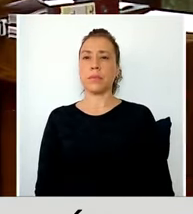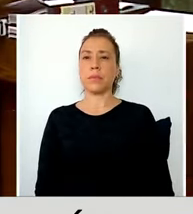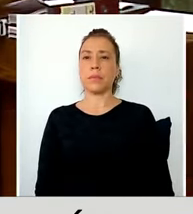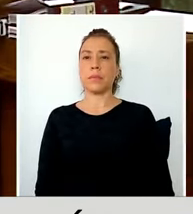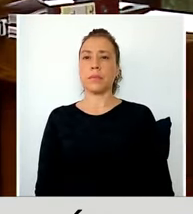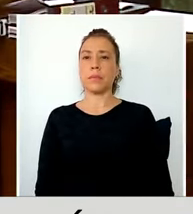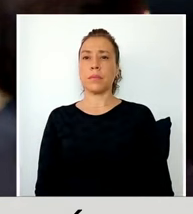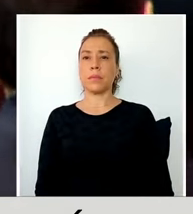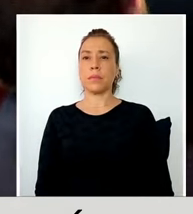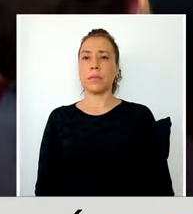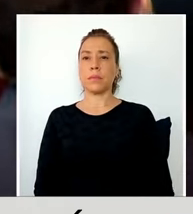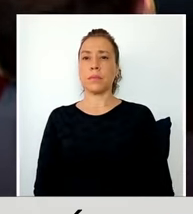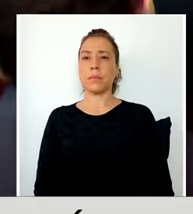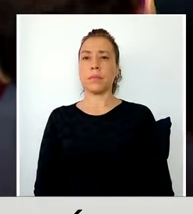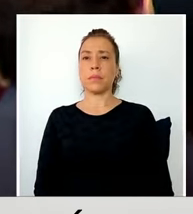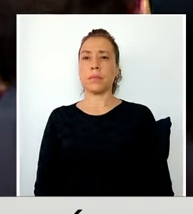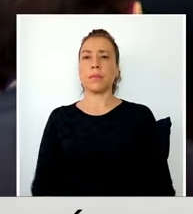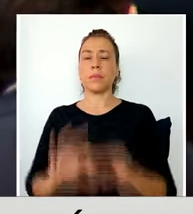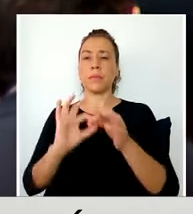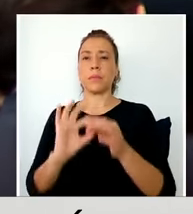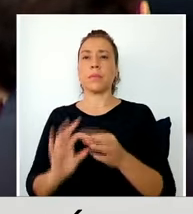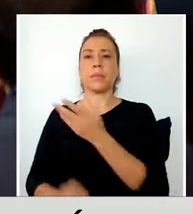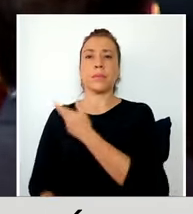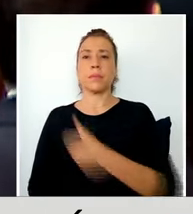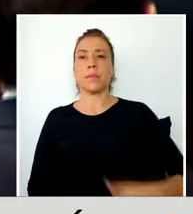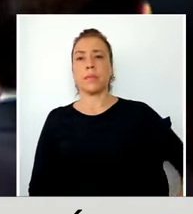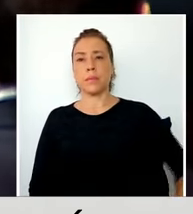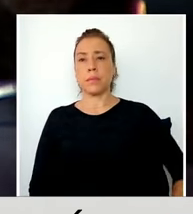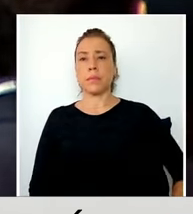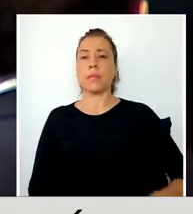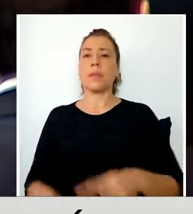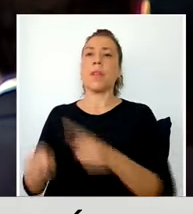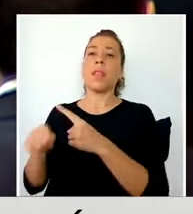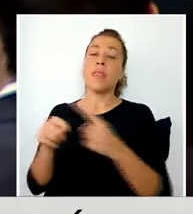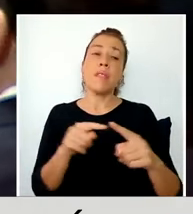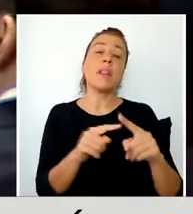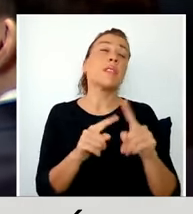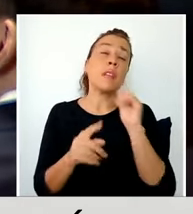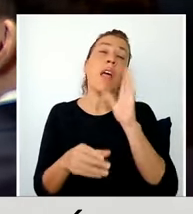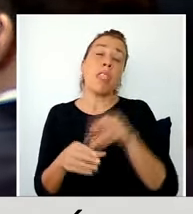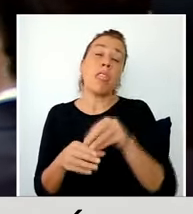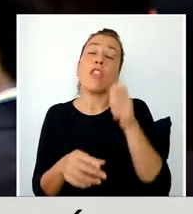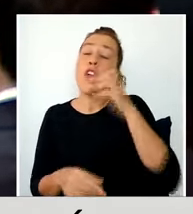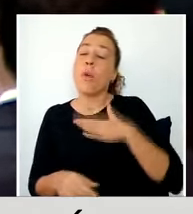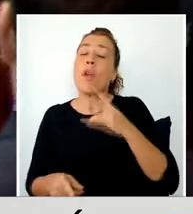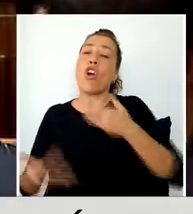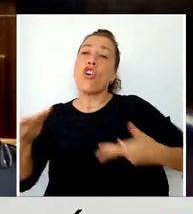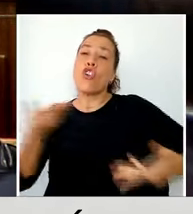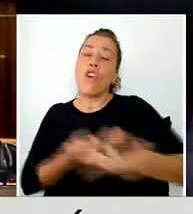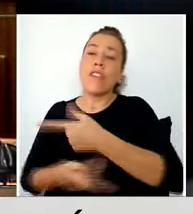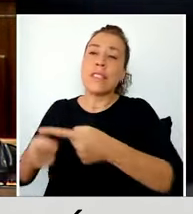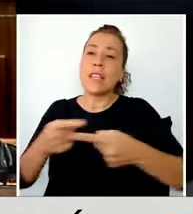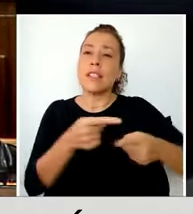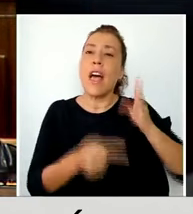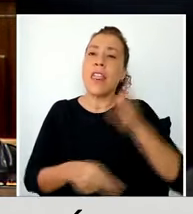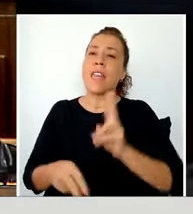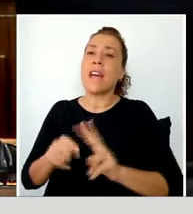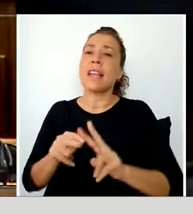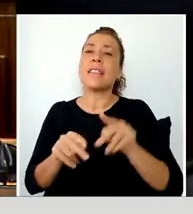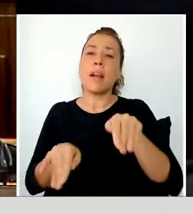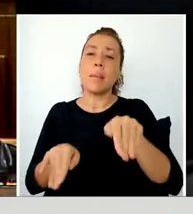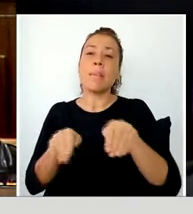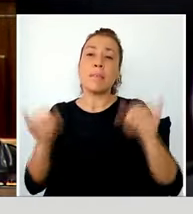Muchas gracias presidente la diversidad es parte de la humanidad la convivencia social debe construirse bajo Ese paradigma